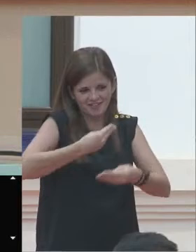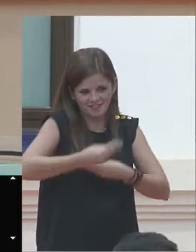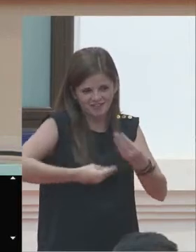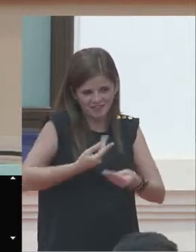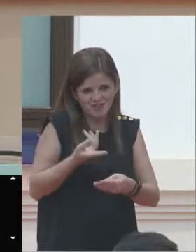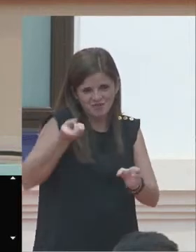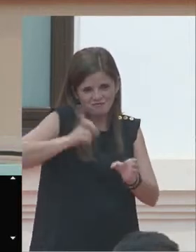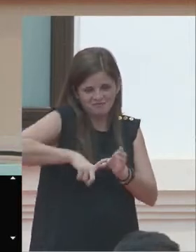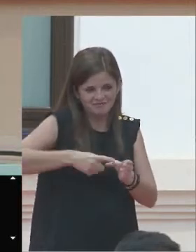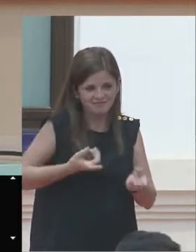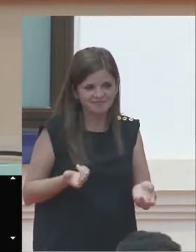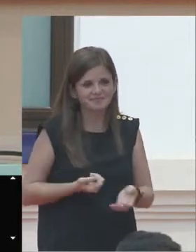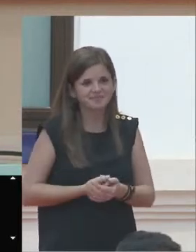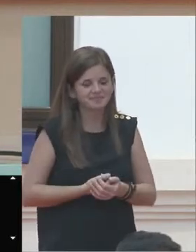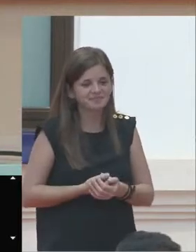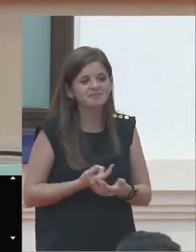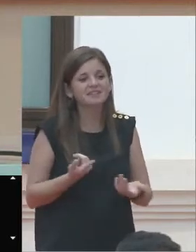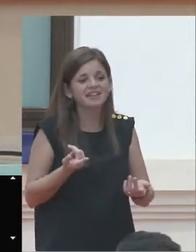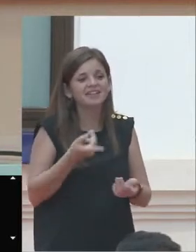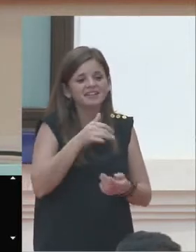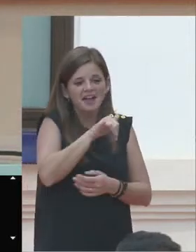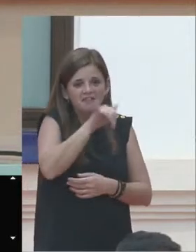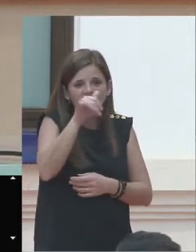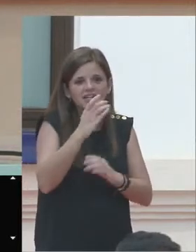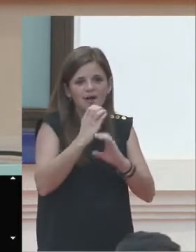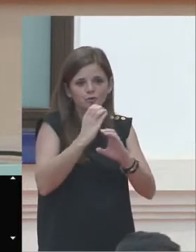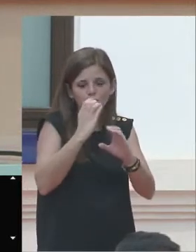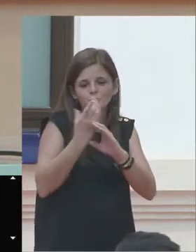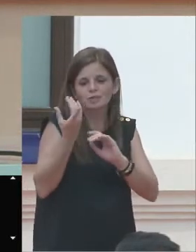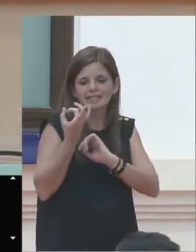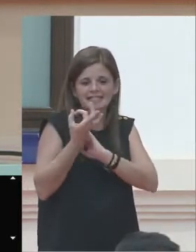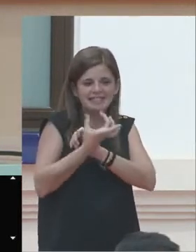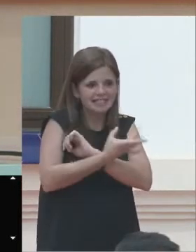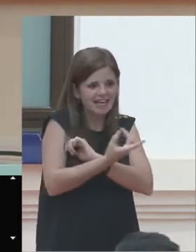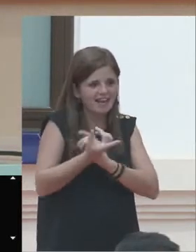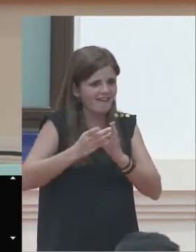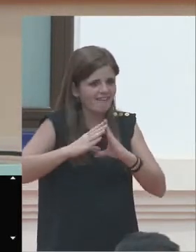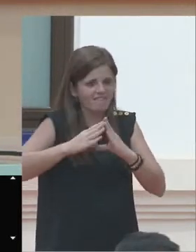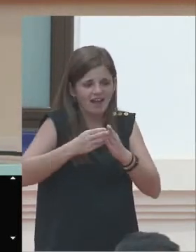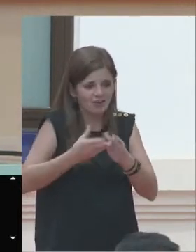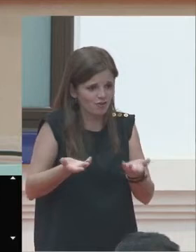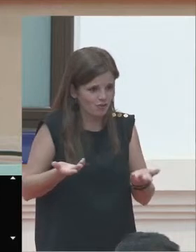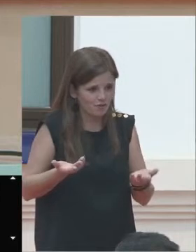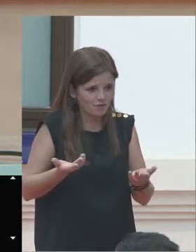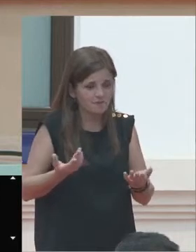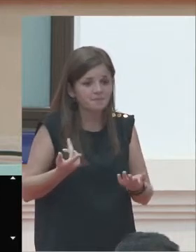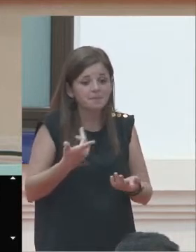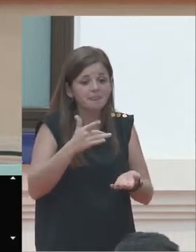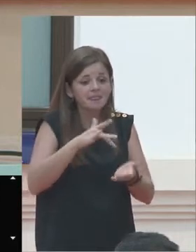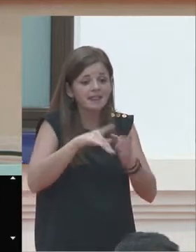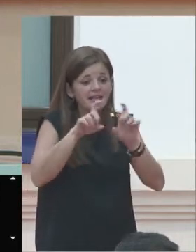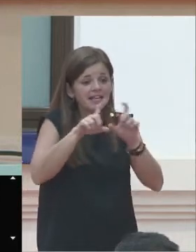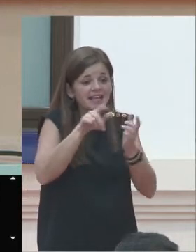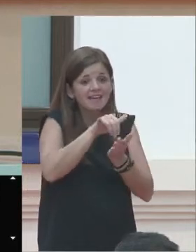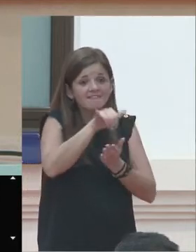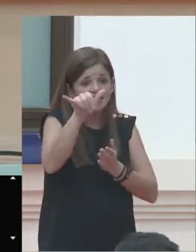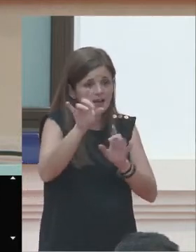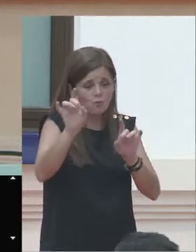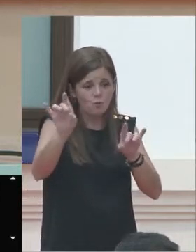para hacer accesibles los aviones, los autobuses, los trenes, los barcos. En Iberia exactamente